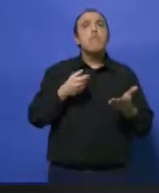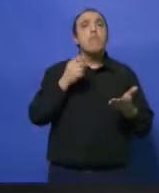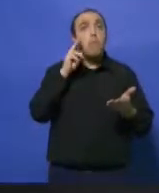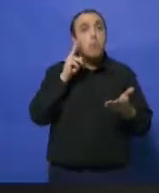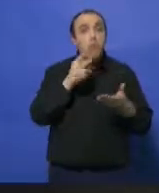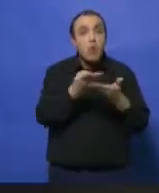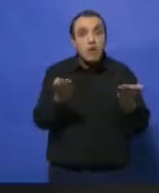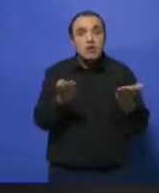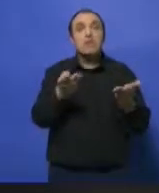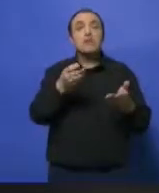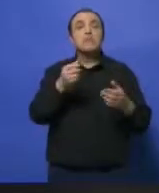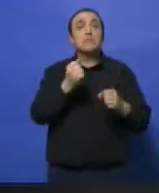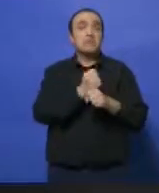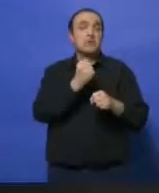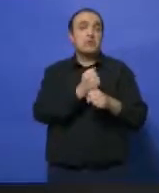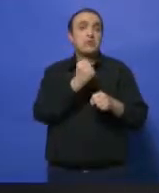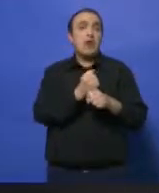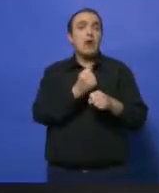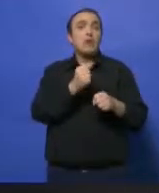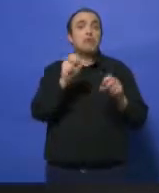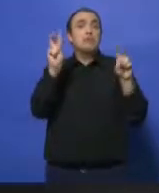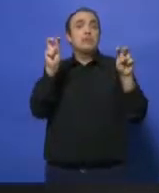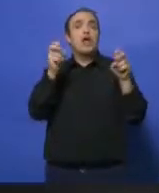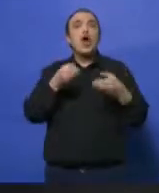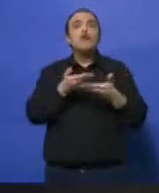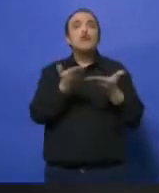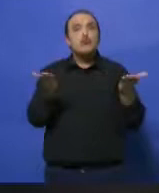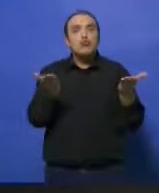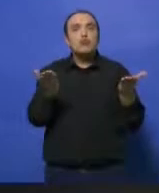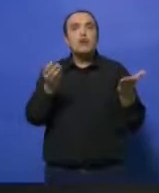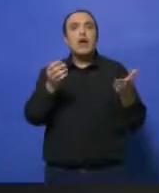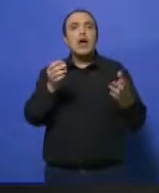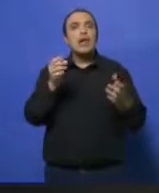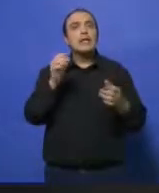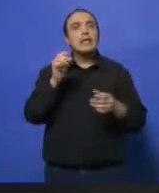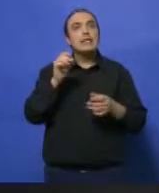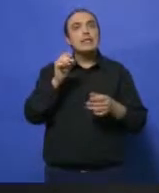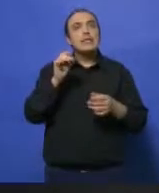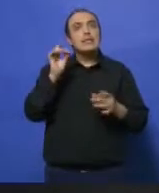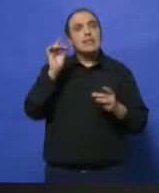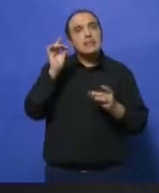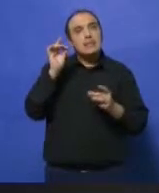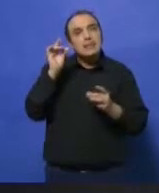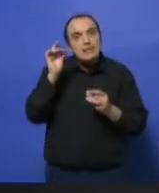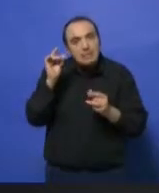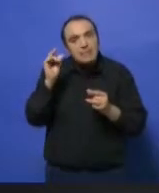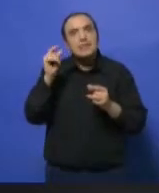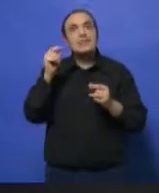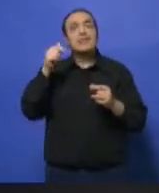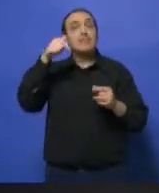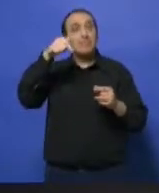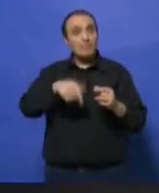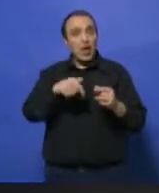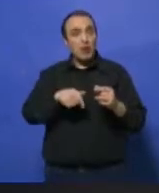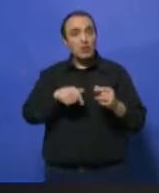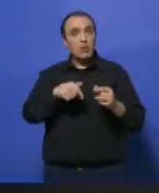es tratar temas sociales delicados que tienen vigencia y tienen actualidad también. Y por eso hemos hablado con los